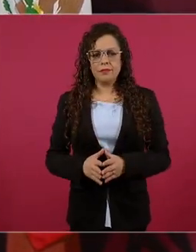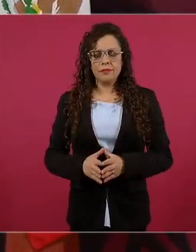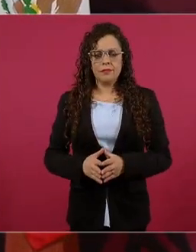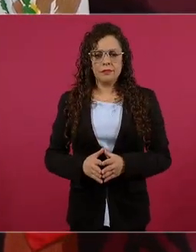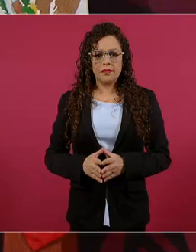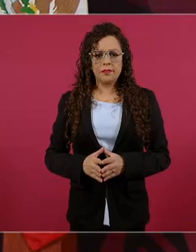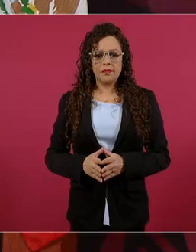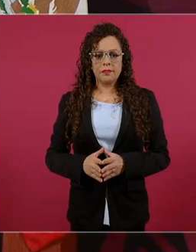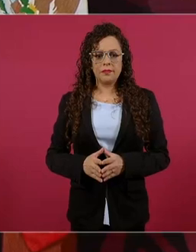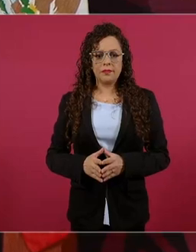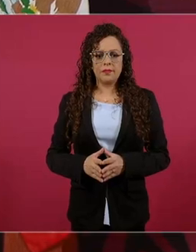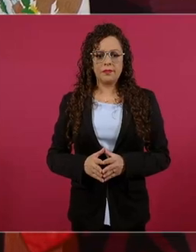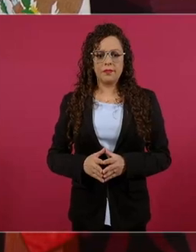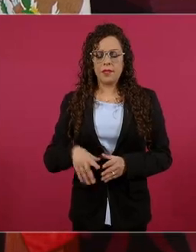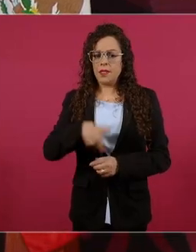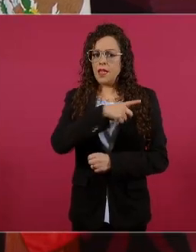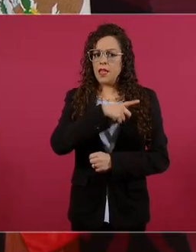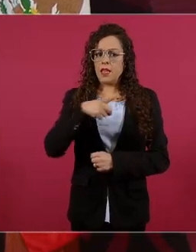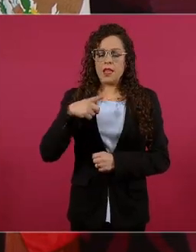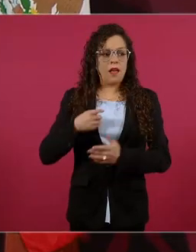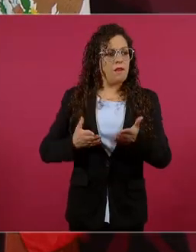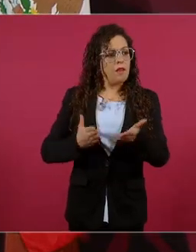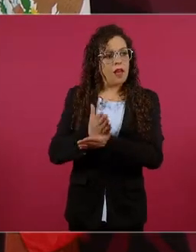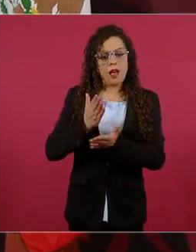y que la justicia sea